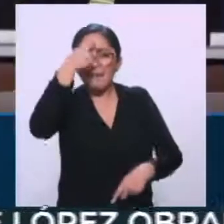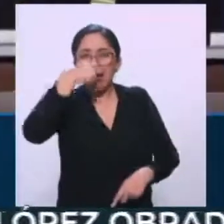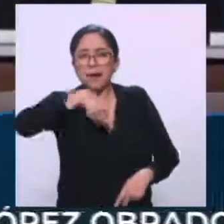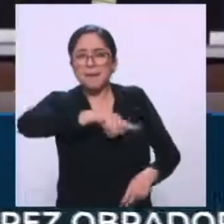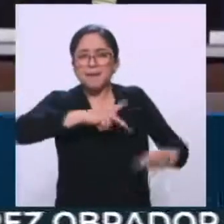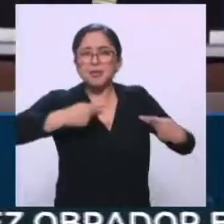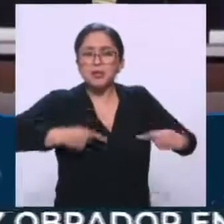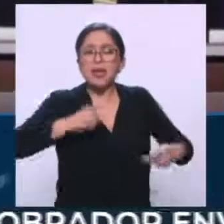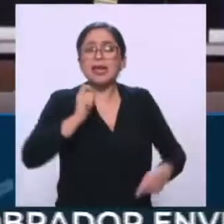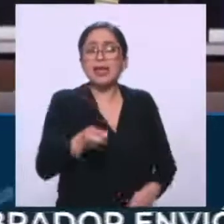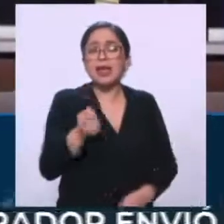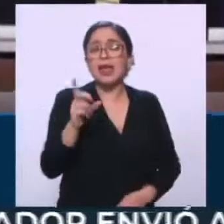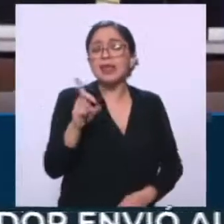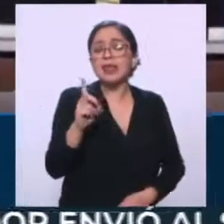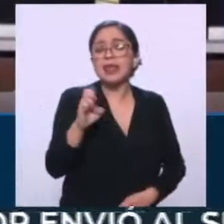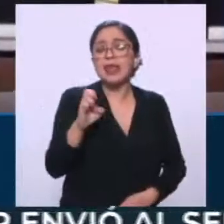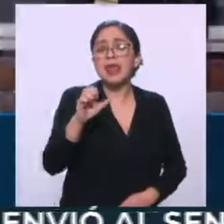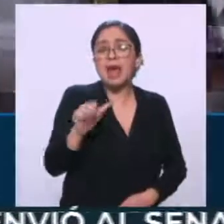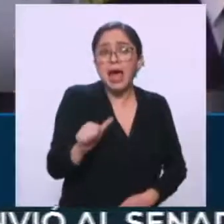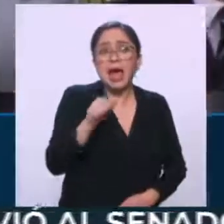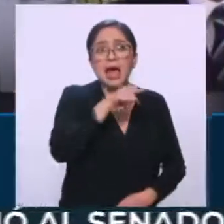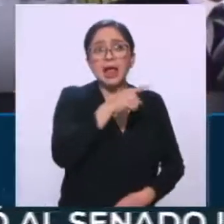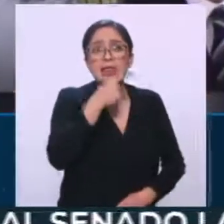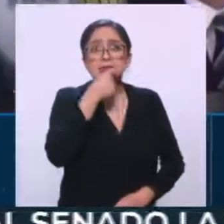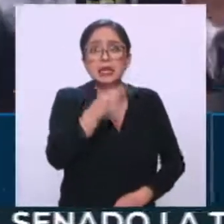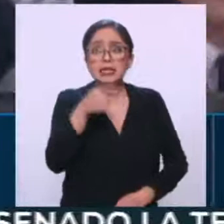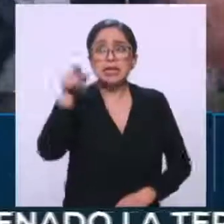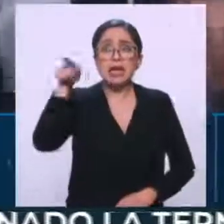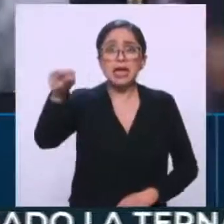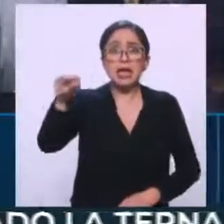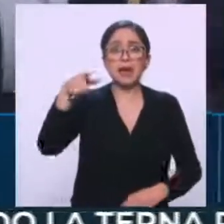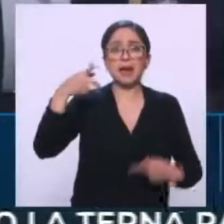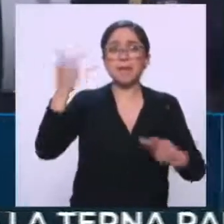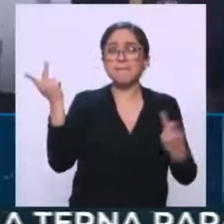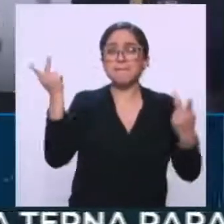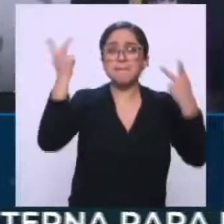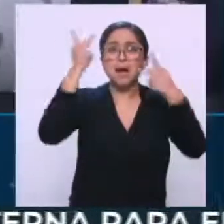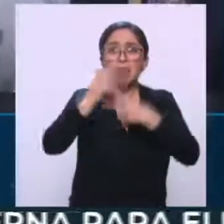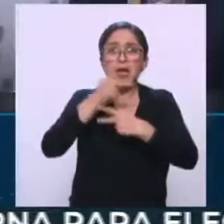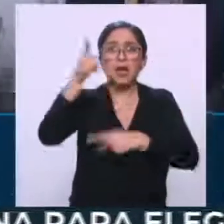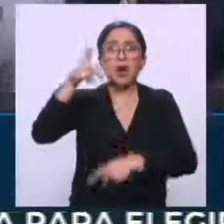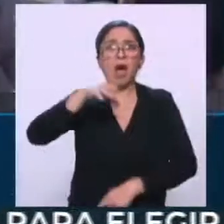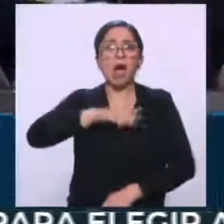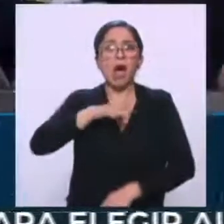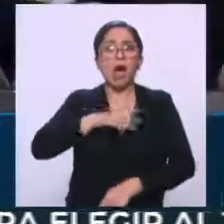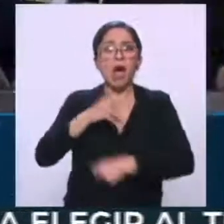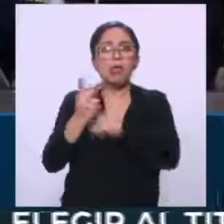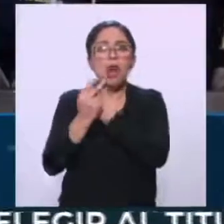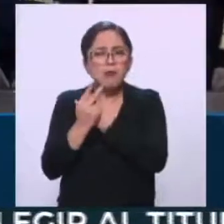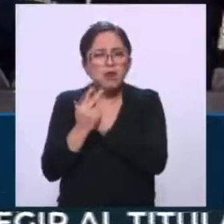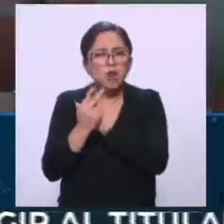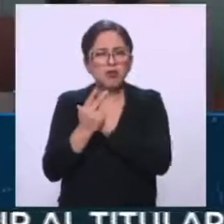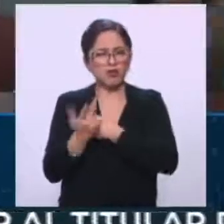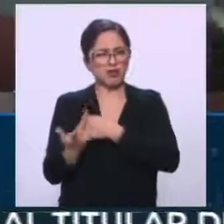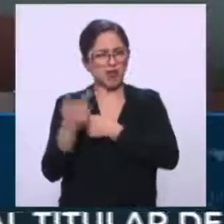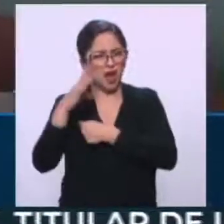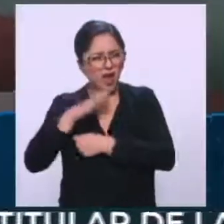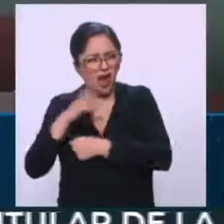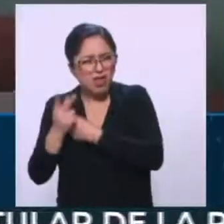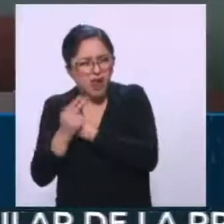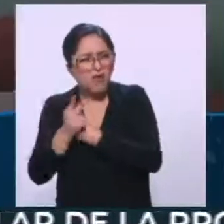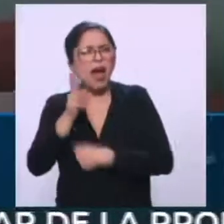que El Padrino estaba en la televisión. Cuando sintonizan la televisión es el general Cienfuegos dando un discurso,